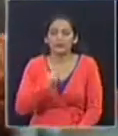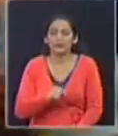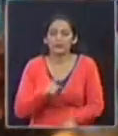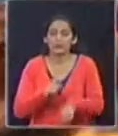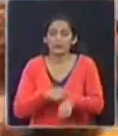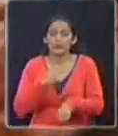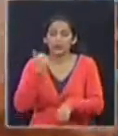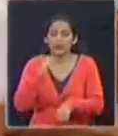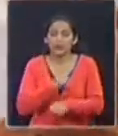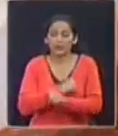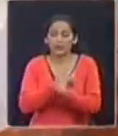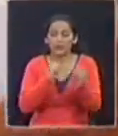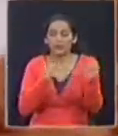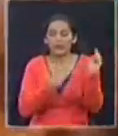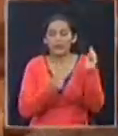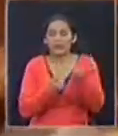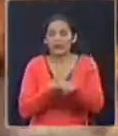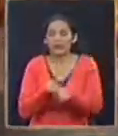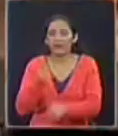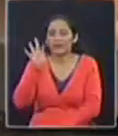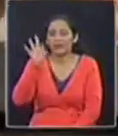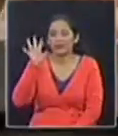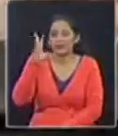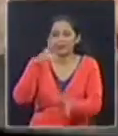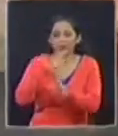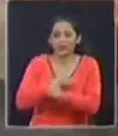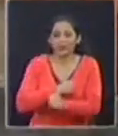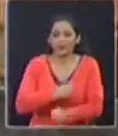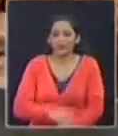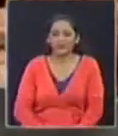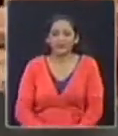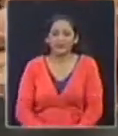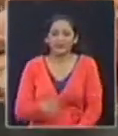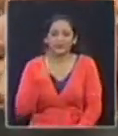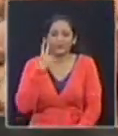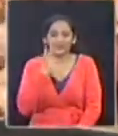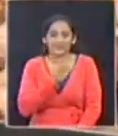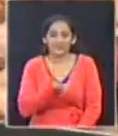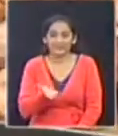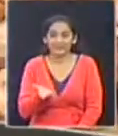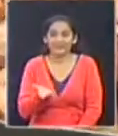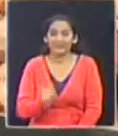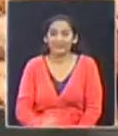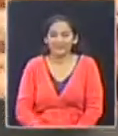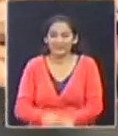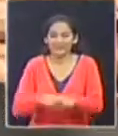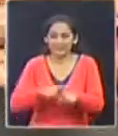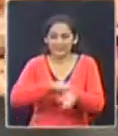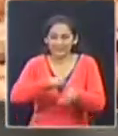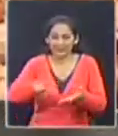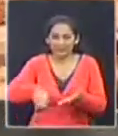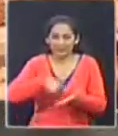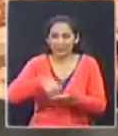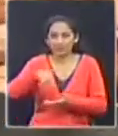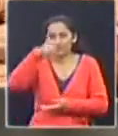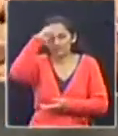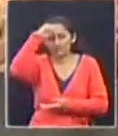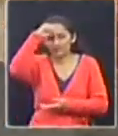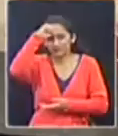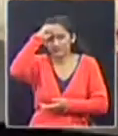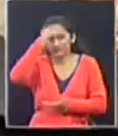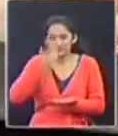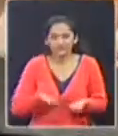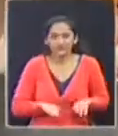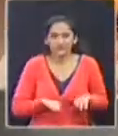10 de la mañana, sí, hasta las 21 horas. Ahí vemos algunos de los platos que vamos a ver: hornado,